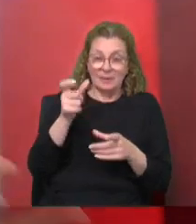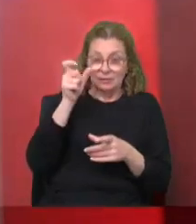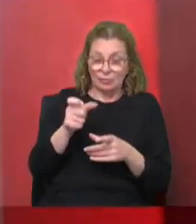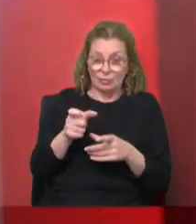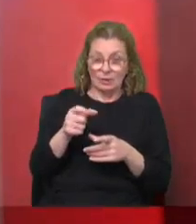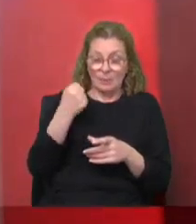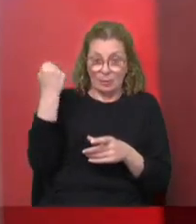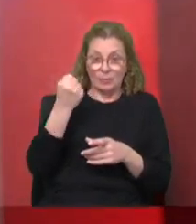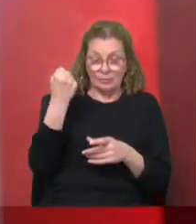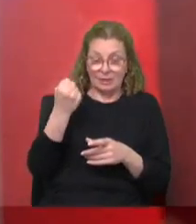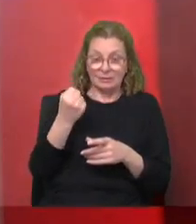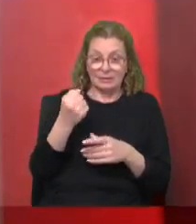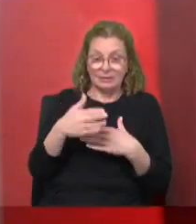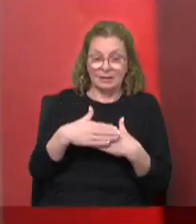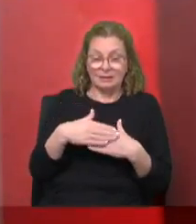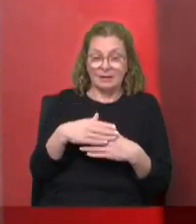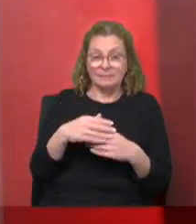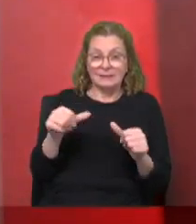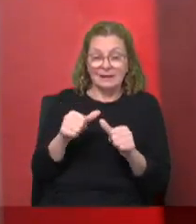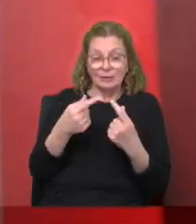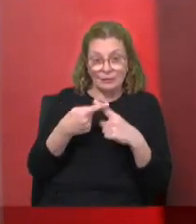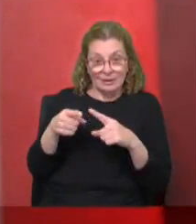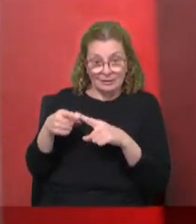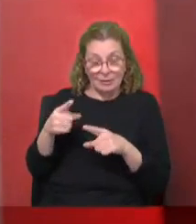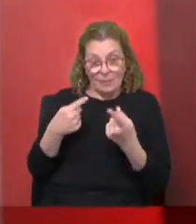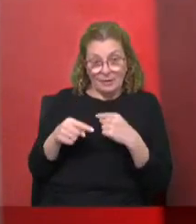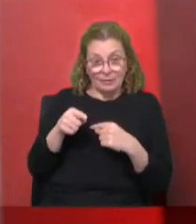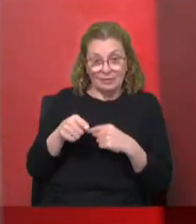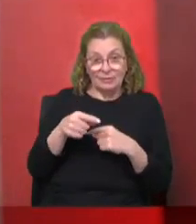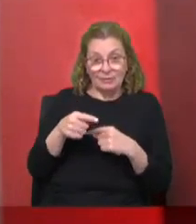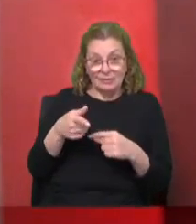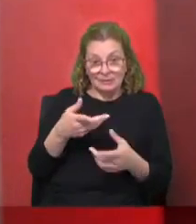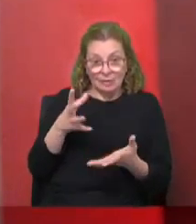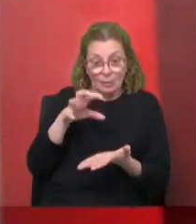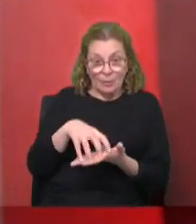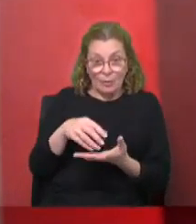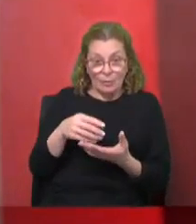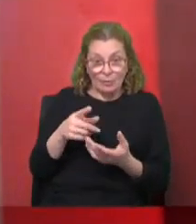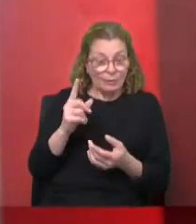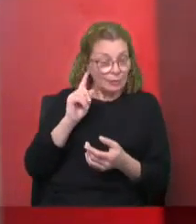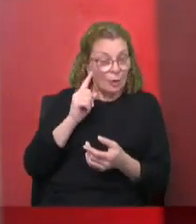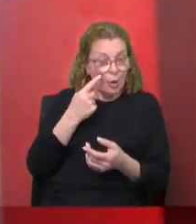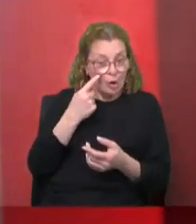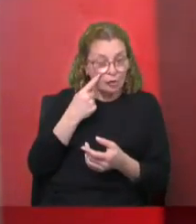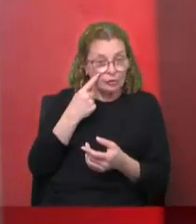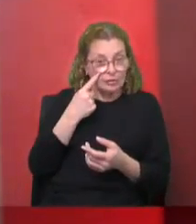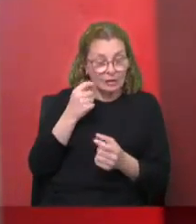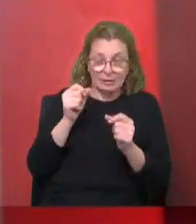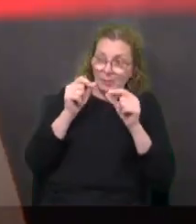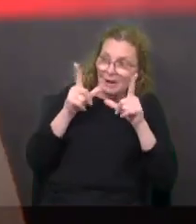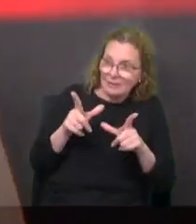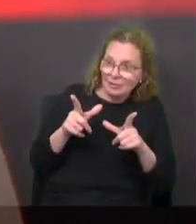creadoras y hablar, en la vuelta, pero bueno, que están produciendo cosas, pero... el hecho de tener esto que suene mucho, que llame tanto la atención